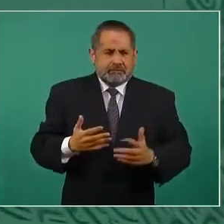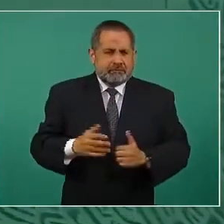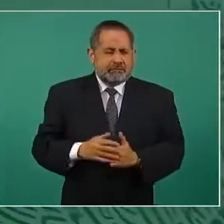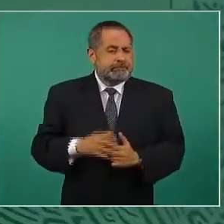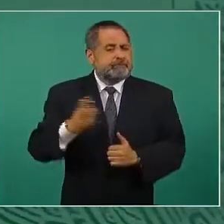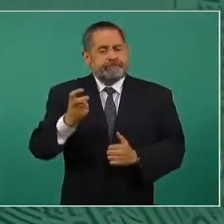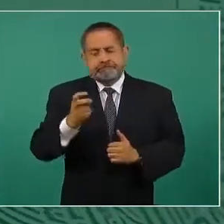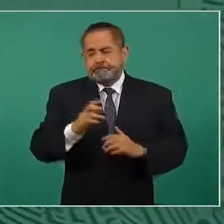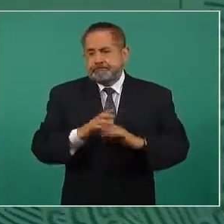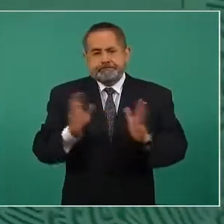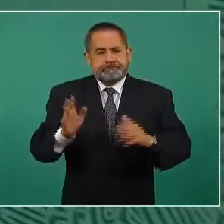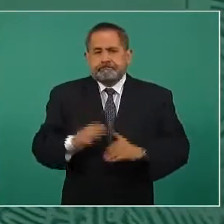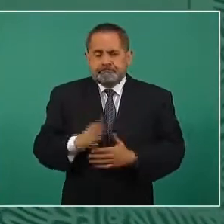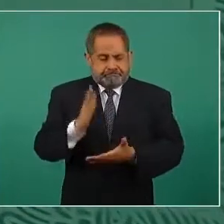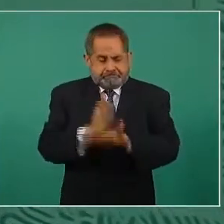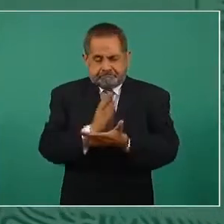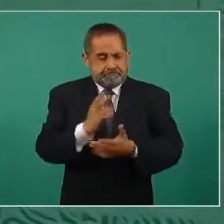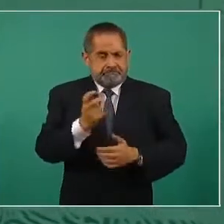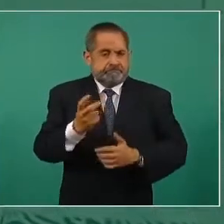Entonces ahora